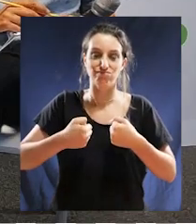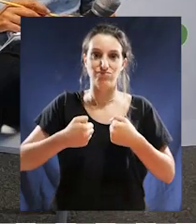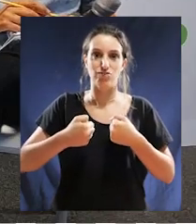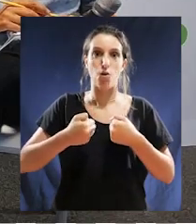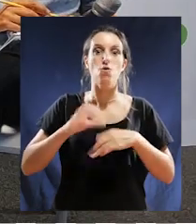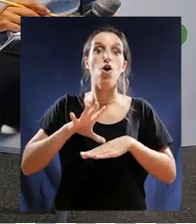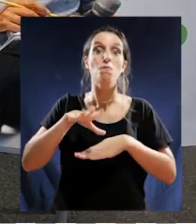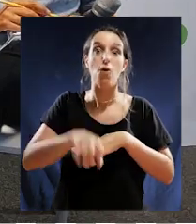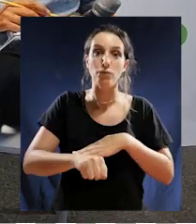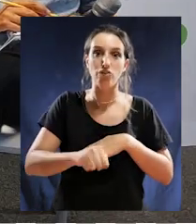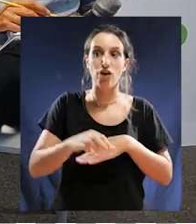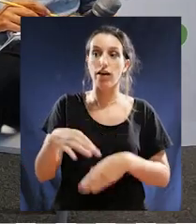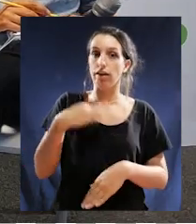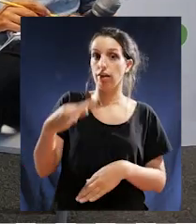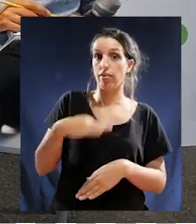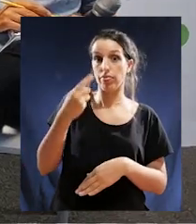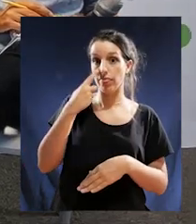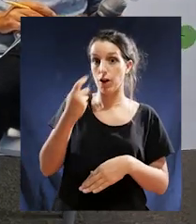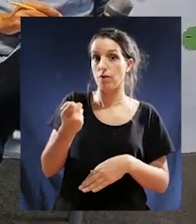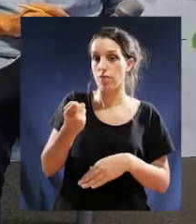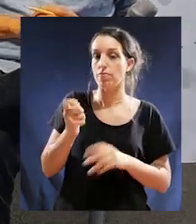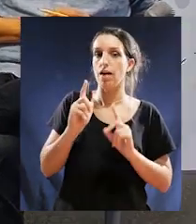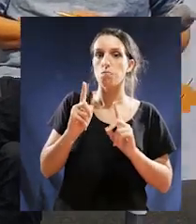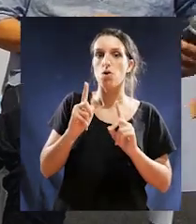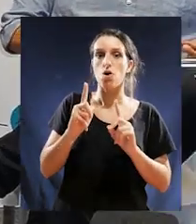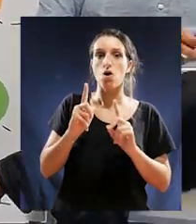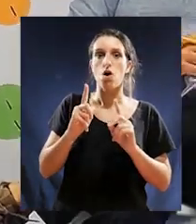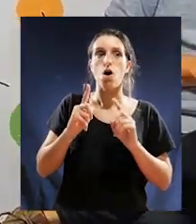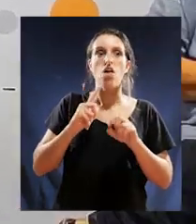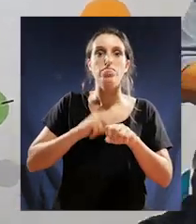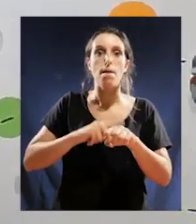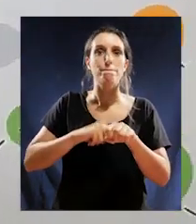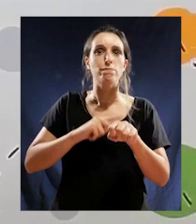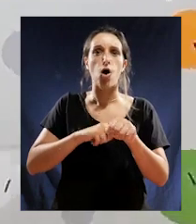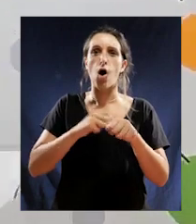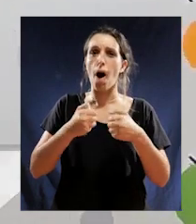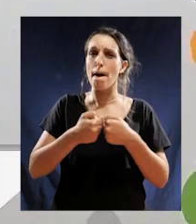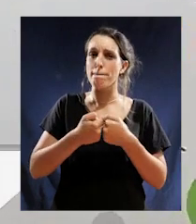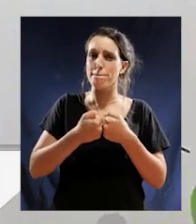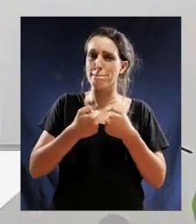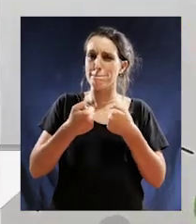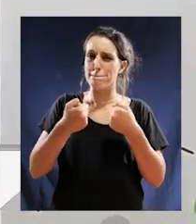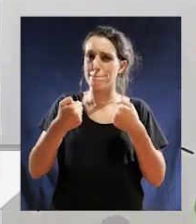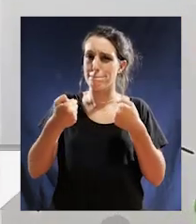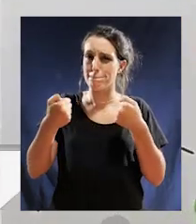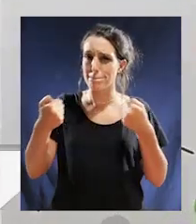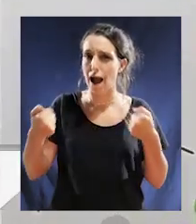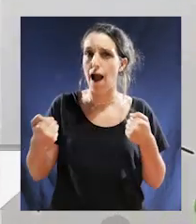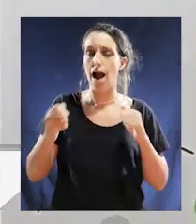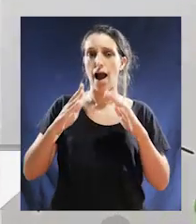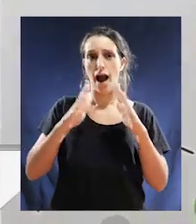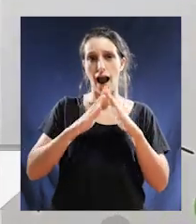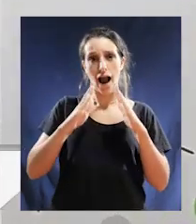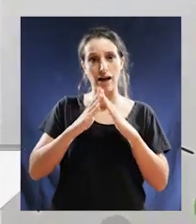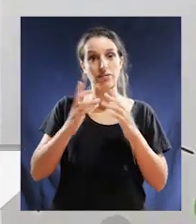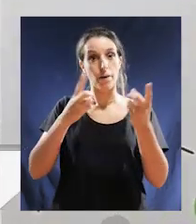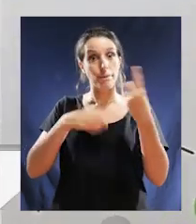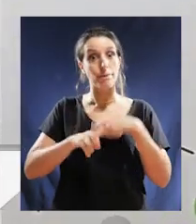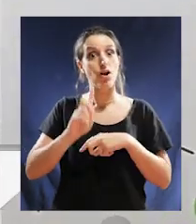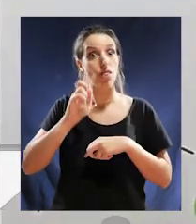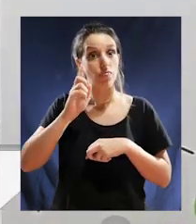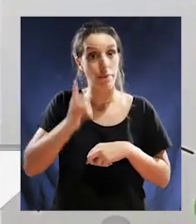vivir de esa manera esa extensión del tiempo en casa lo único que os